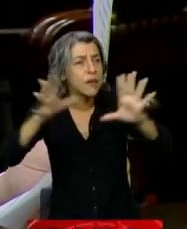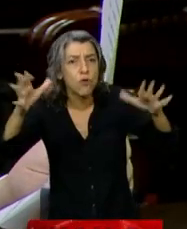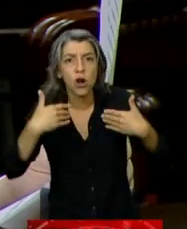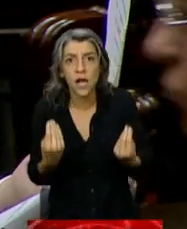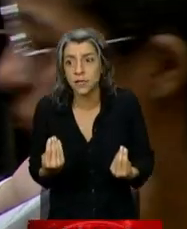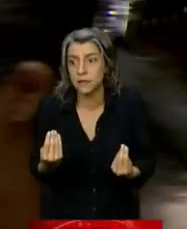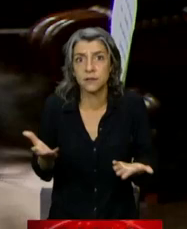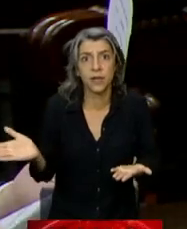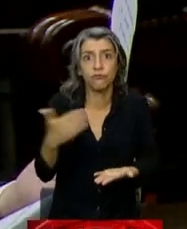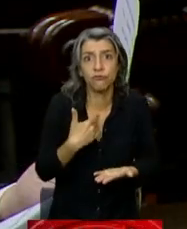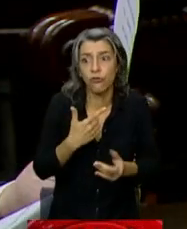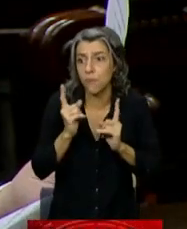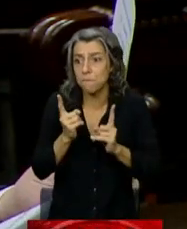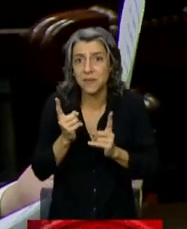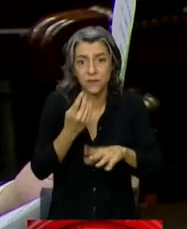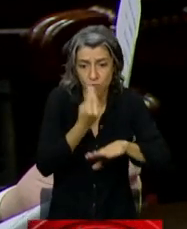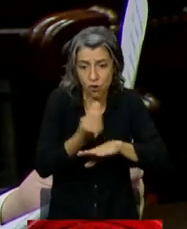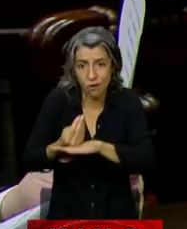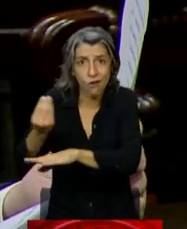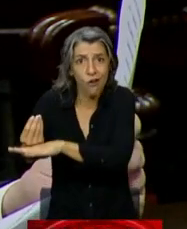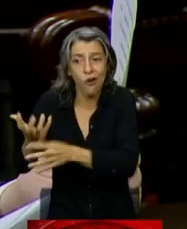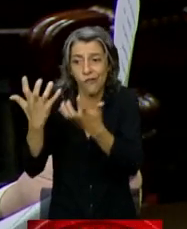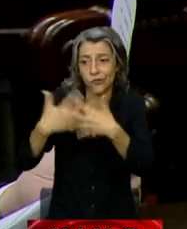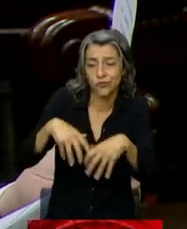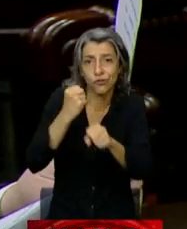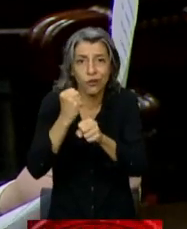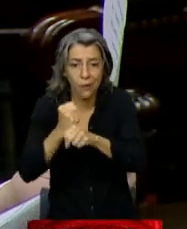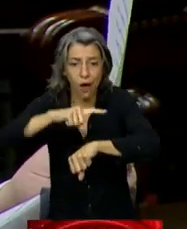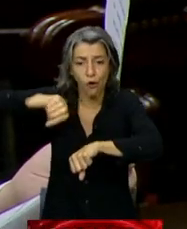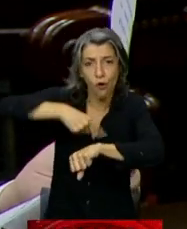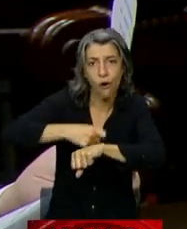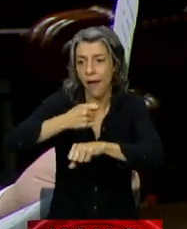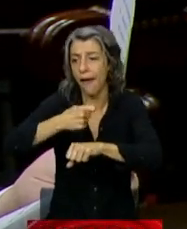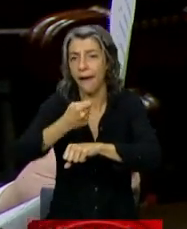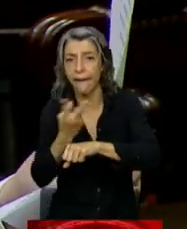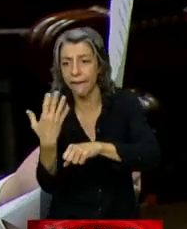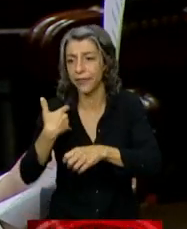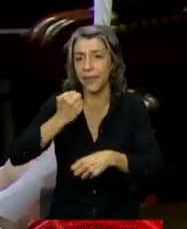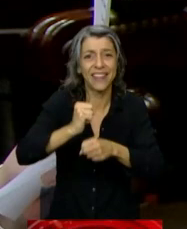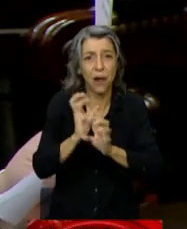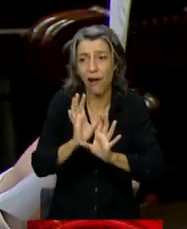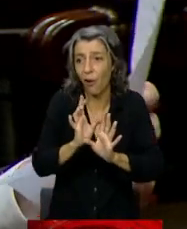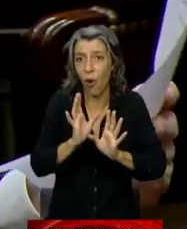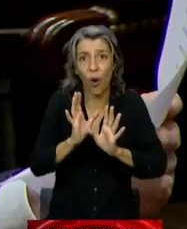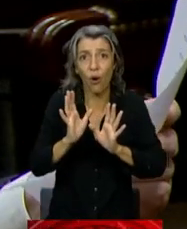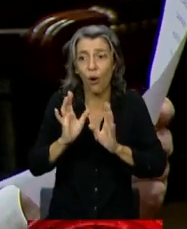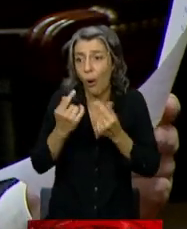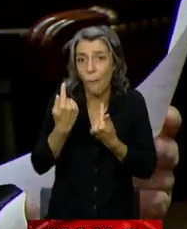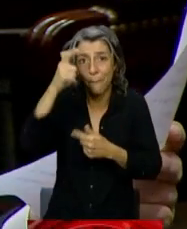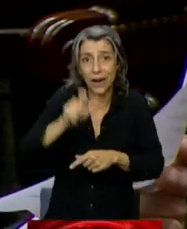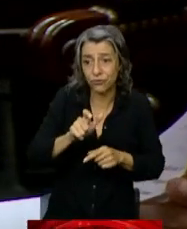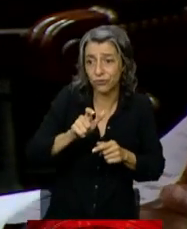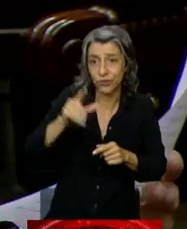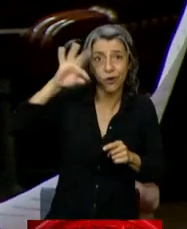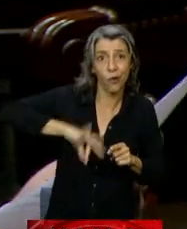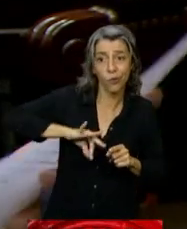una persona que ocupa el mismo cargo con iguales funciones, carga horaria y tareas que otra, cobre más por el simple